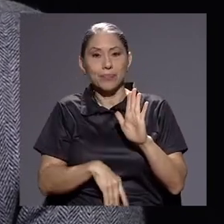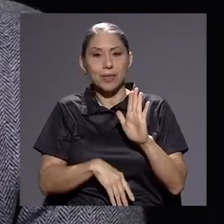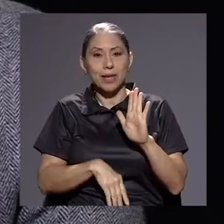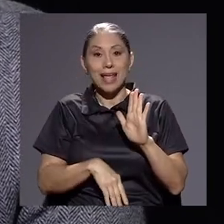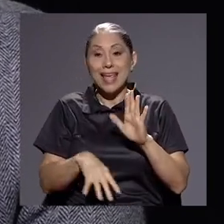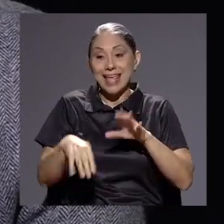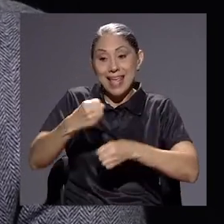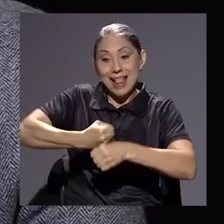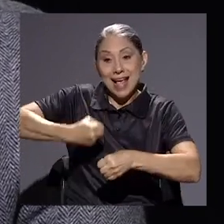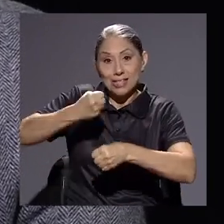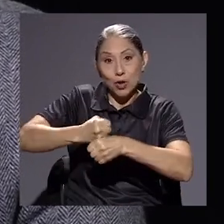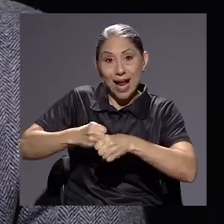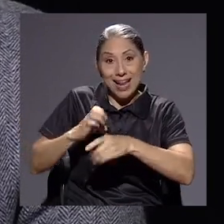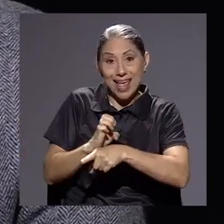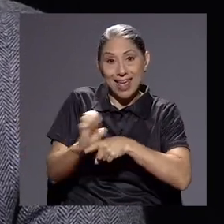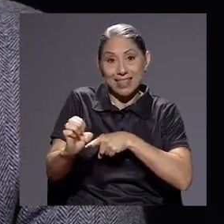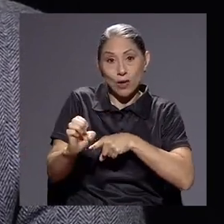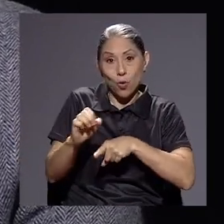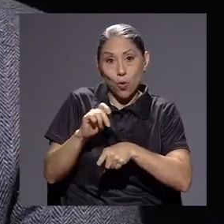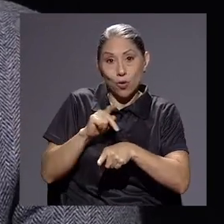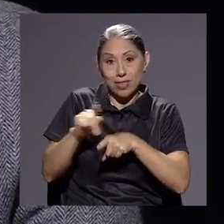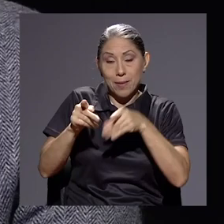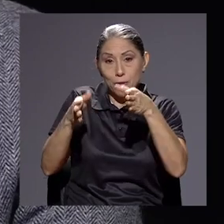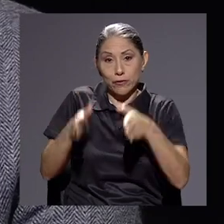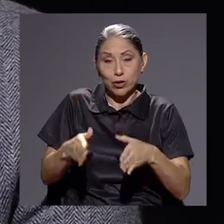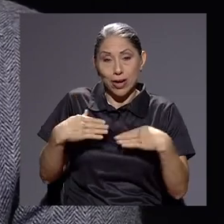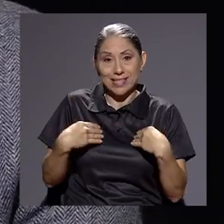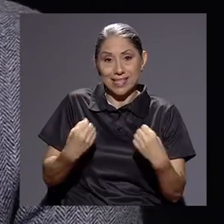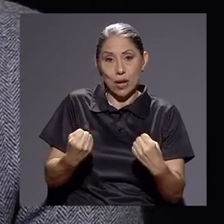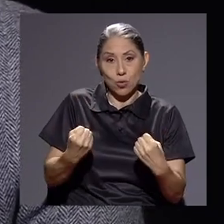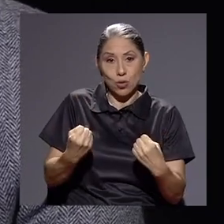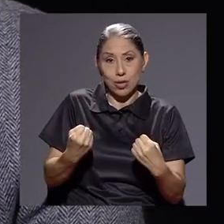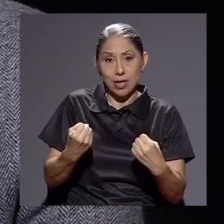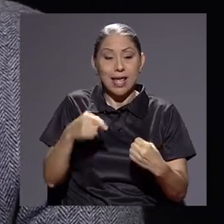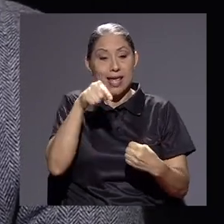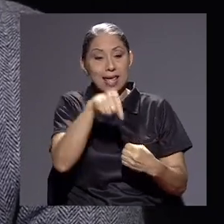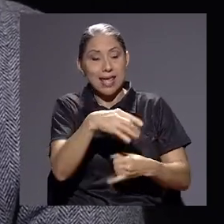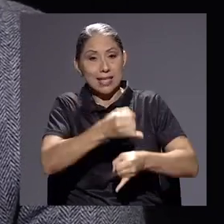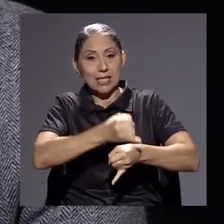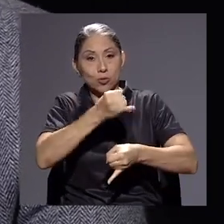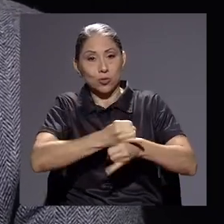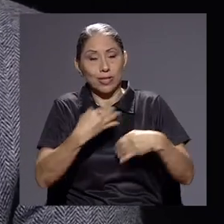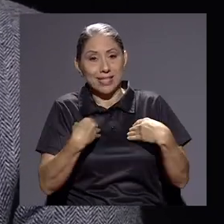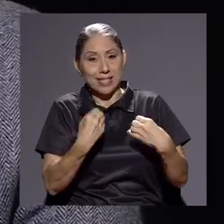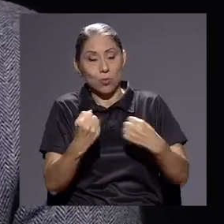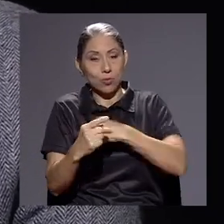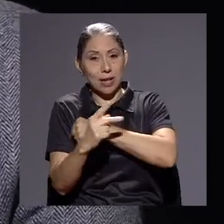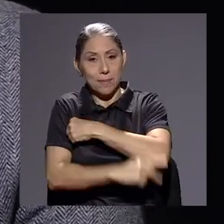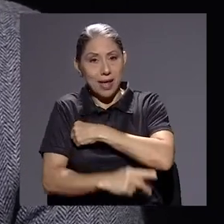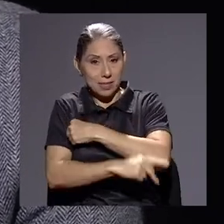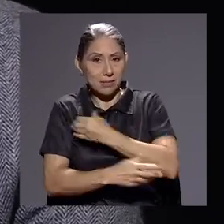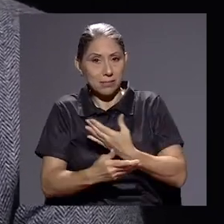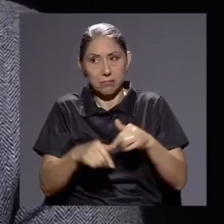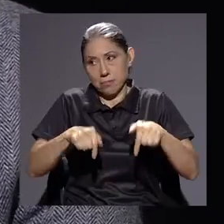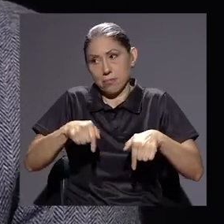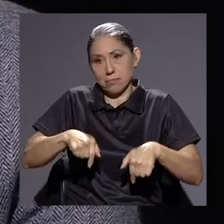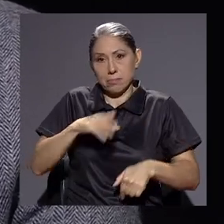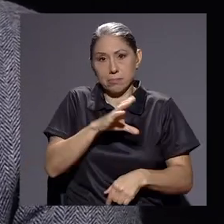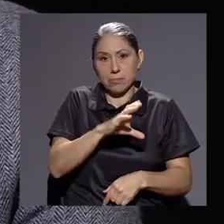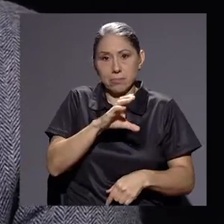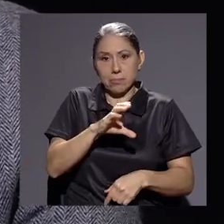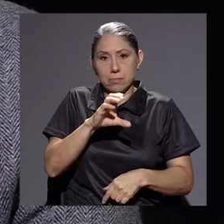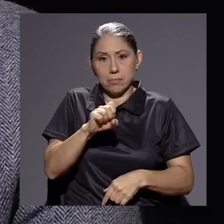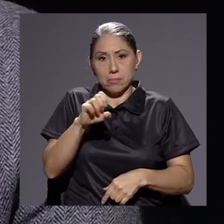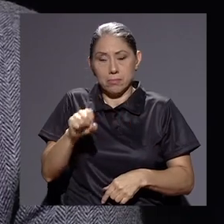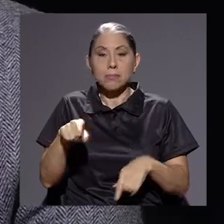el accionar ético de los profesionales de salud y de las instituciones de salud del país, tiendas el Ministerio de Salud o la Caja